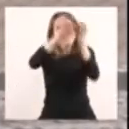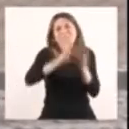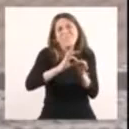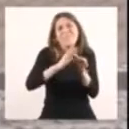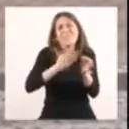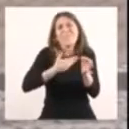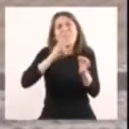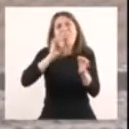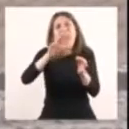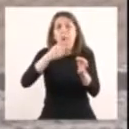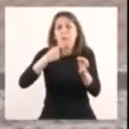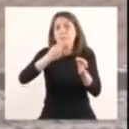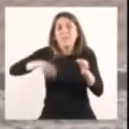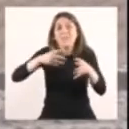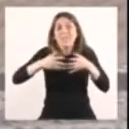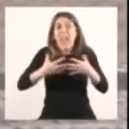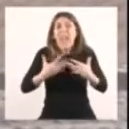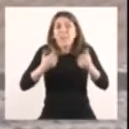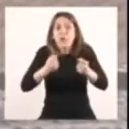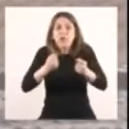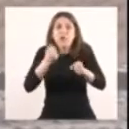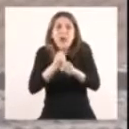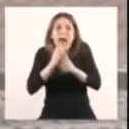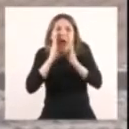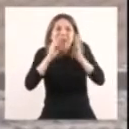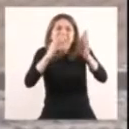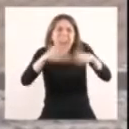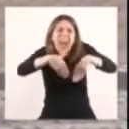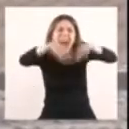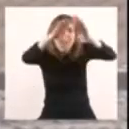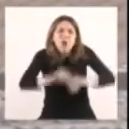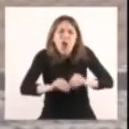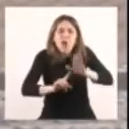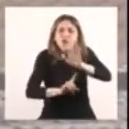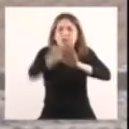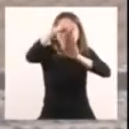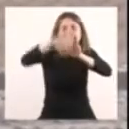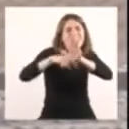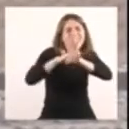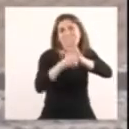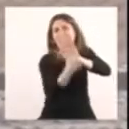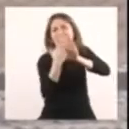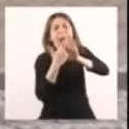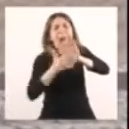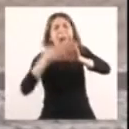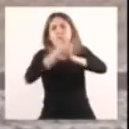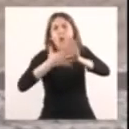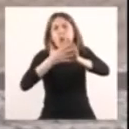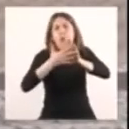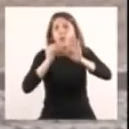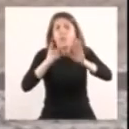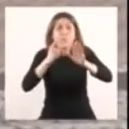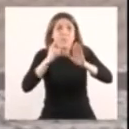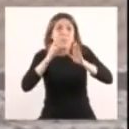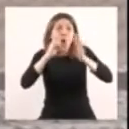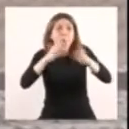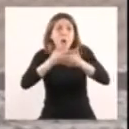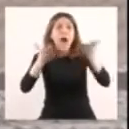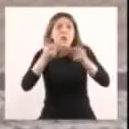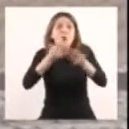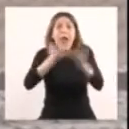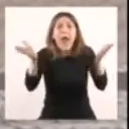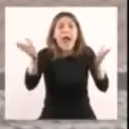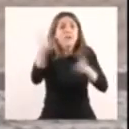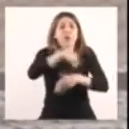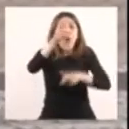los rincones del país, que debe recordar a todos los que habitan esta tierra, porque finalmente